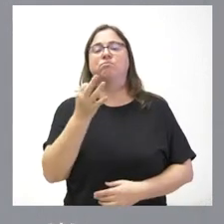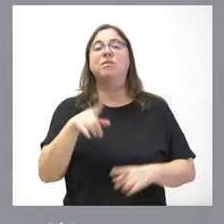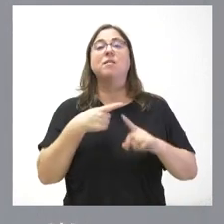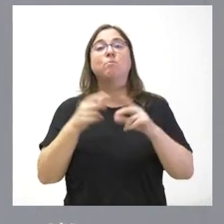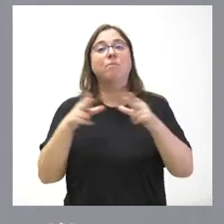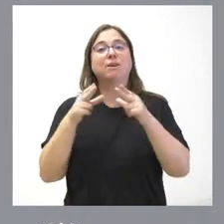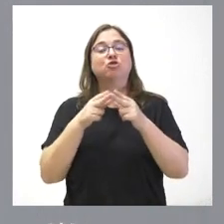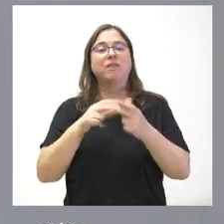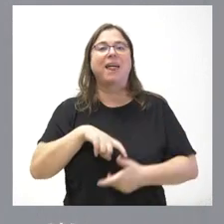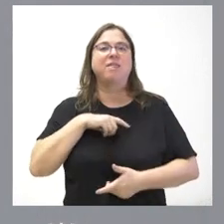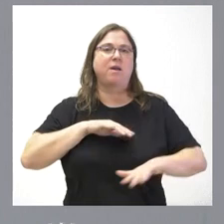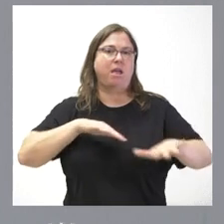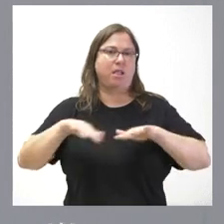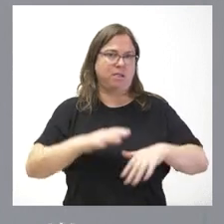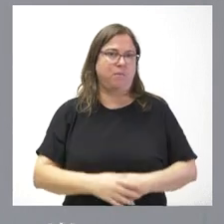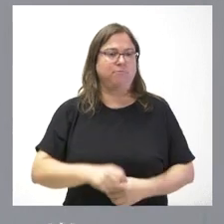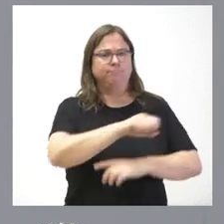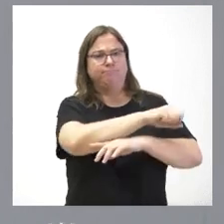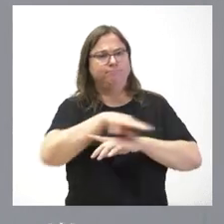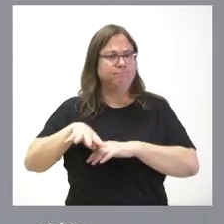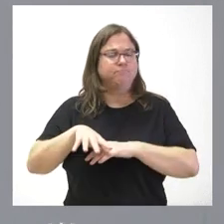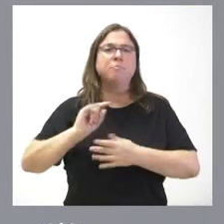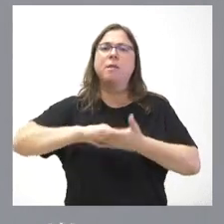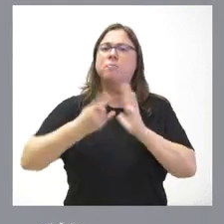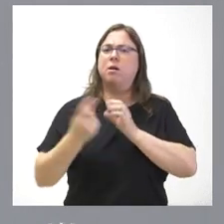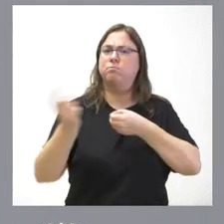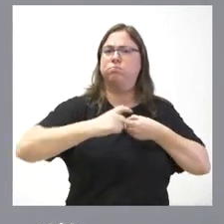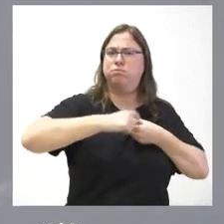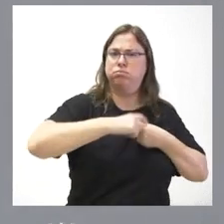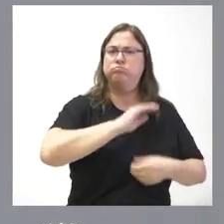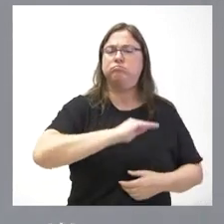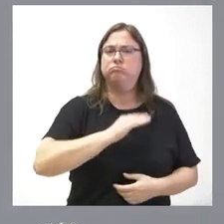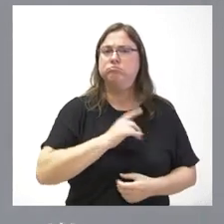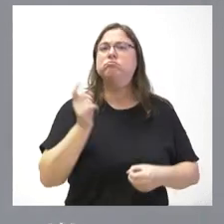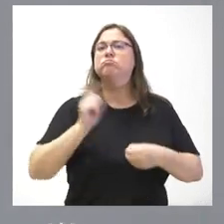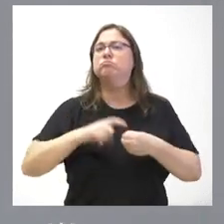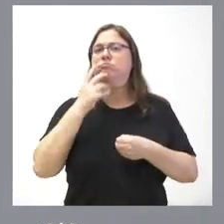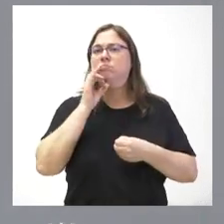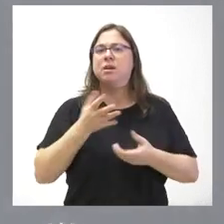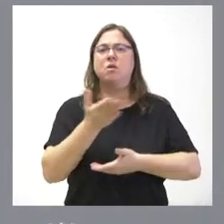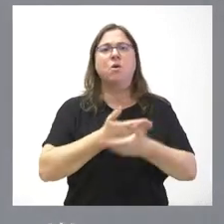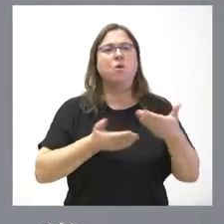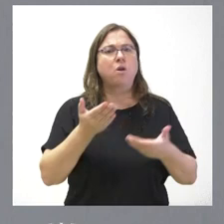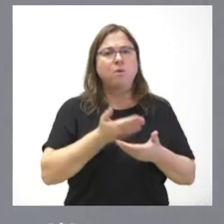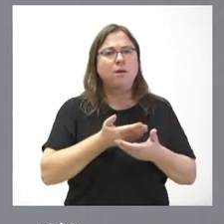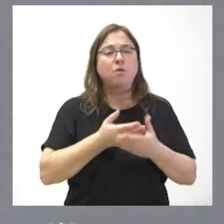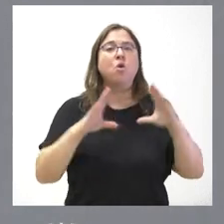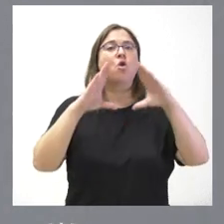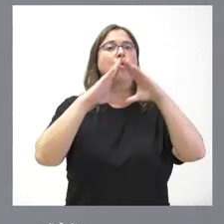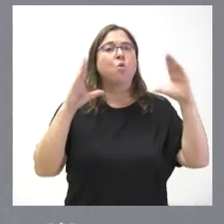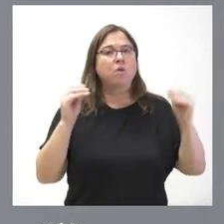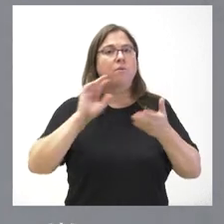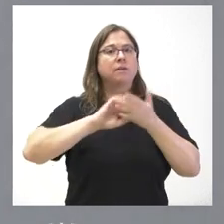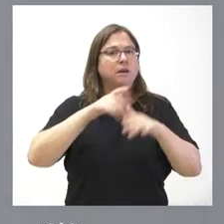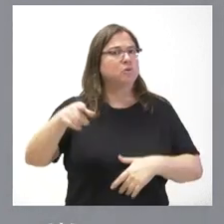civil activa es un plan altamente participativo porque hemos contado con la colaboración de las universidades de nuestra comunidad